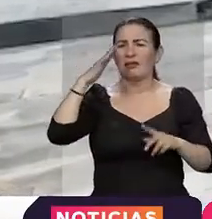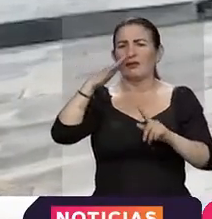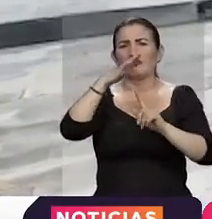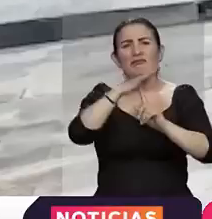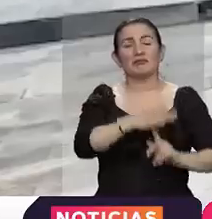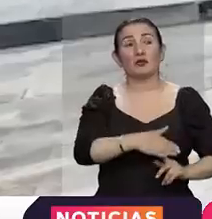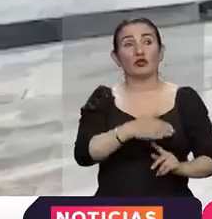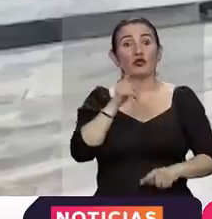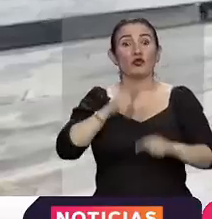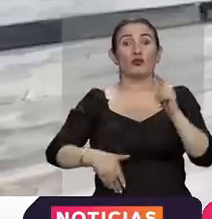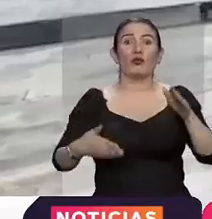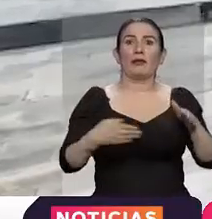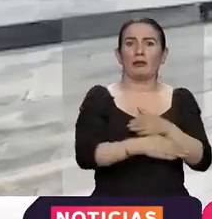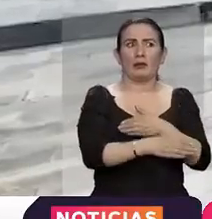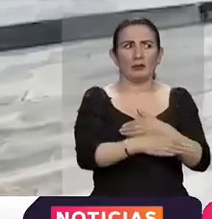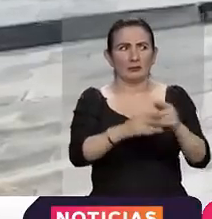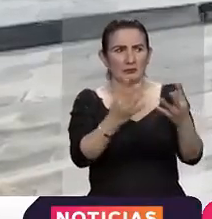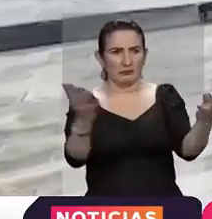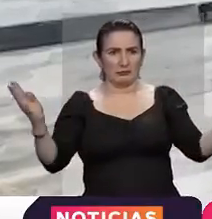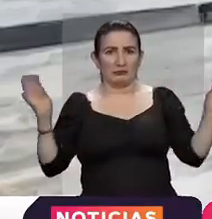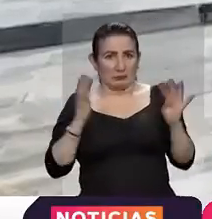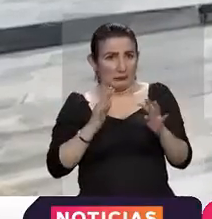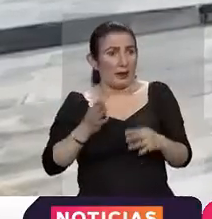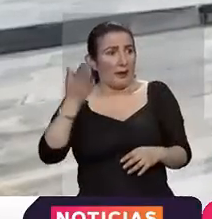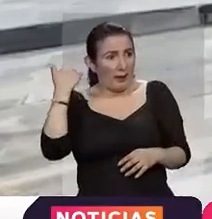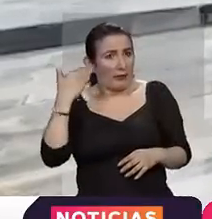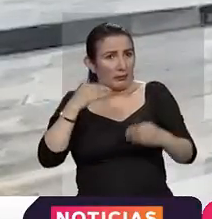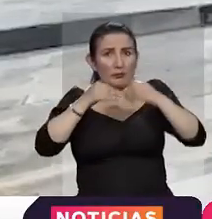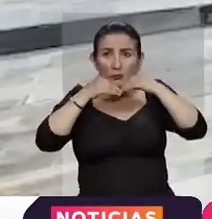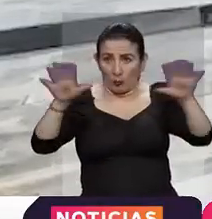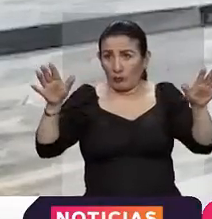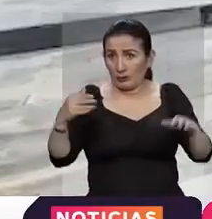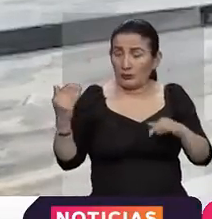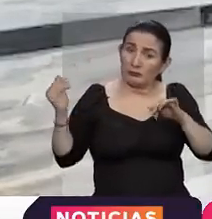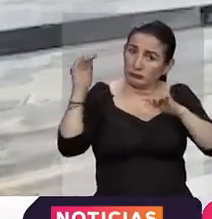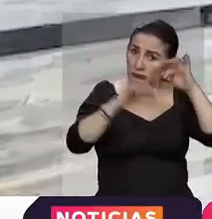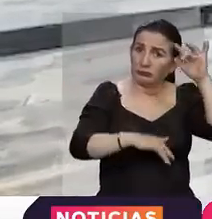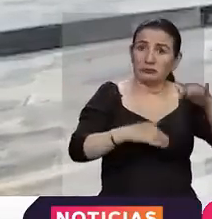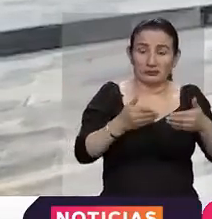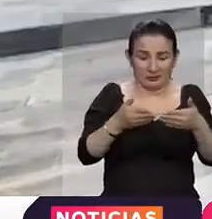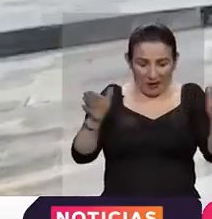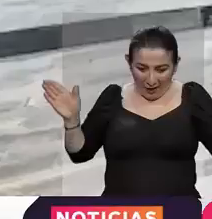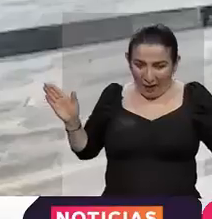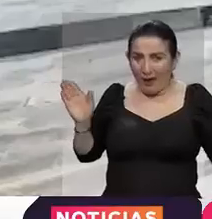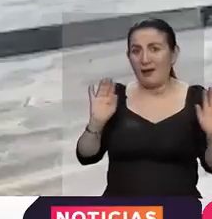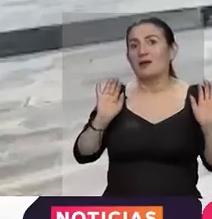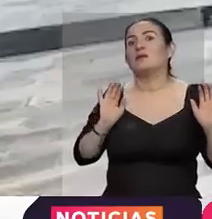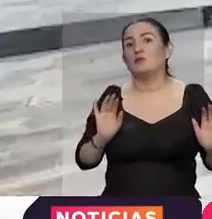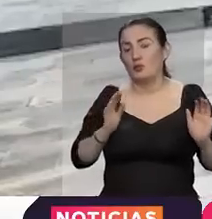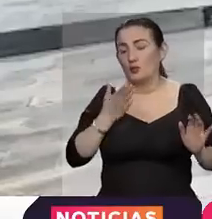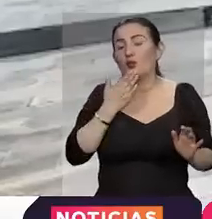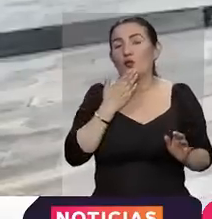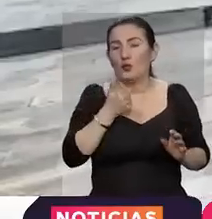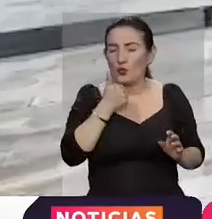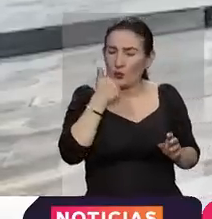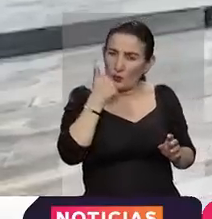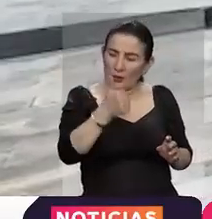época este espacio fue público y su reapertura le da